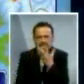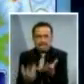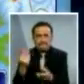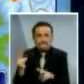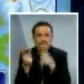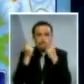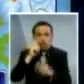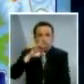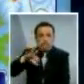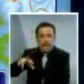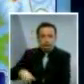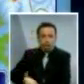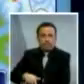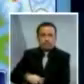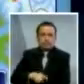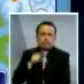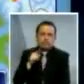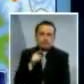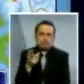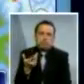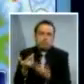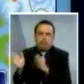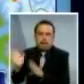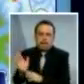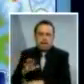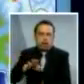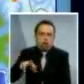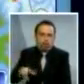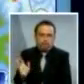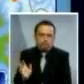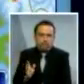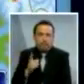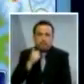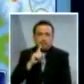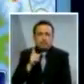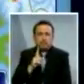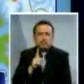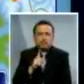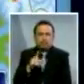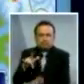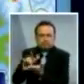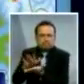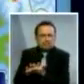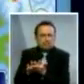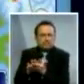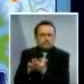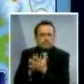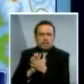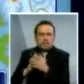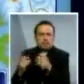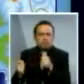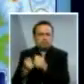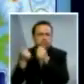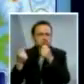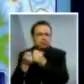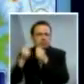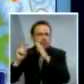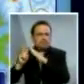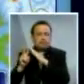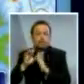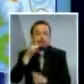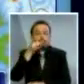para robarles, porque sería un delito común, un robo, no para vengarse, porque tenían un conflicto en el barrio, sino